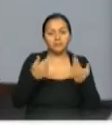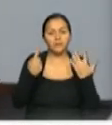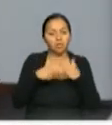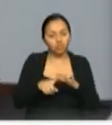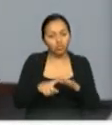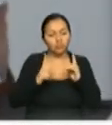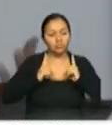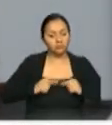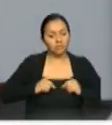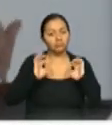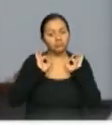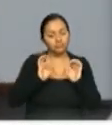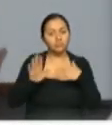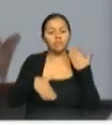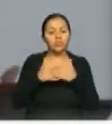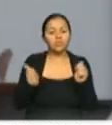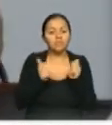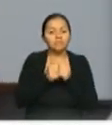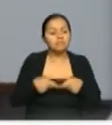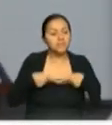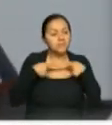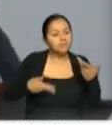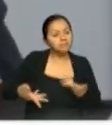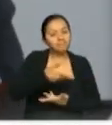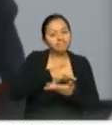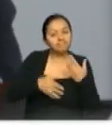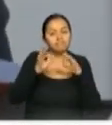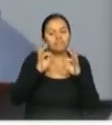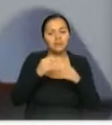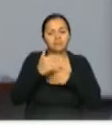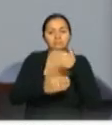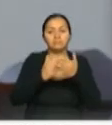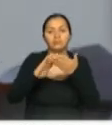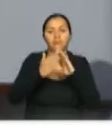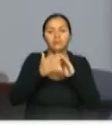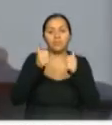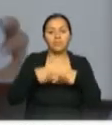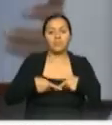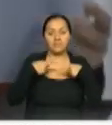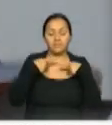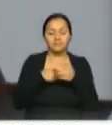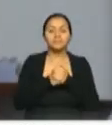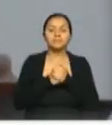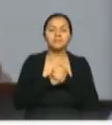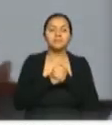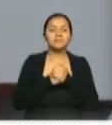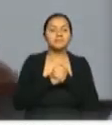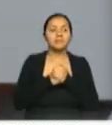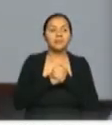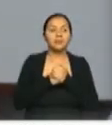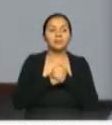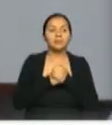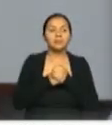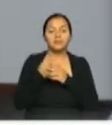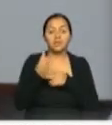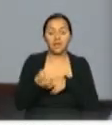pero sobre todo espacios de convivencia que permitan efectivamente construir comunidades del buen vivir. Y para eso hay que hacerlo